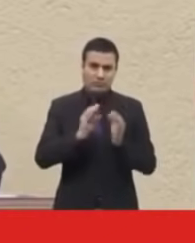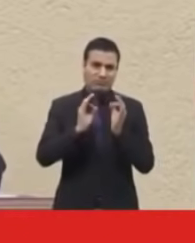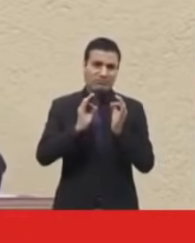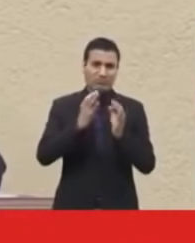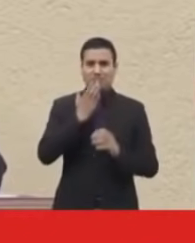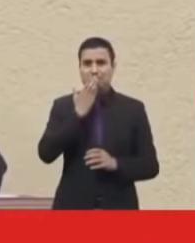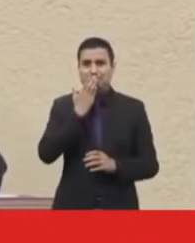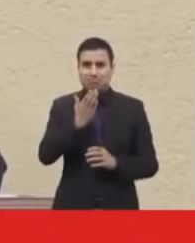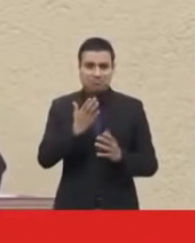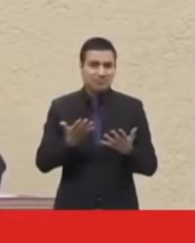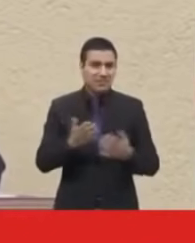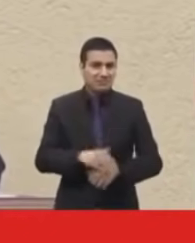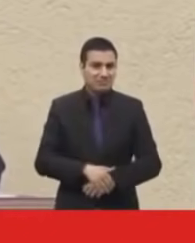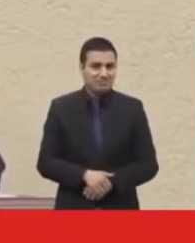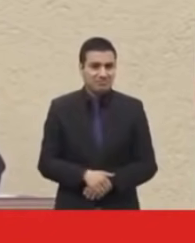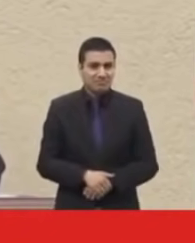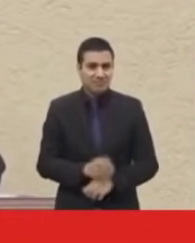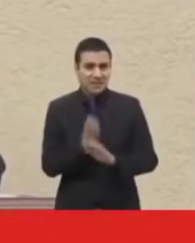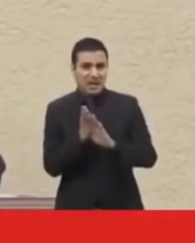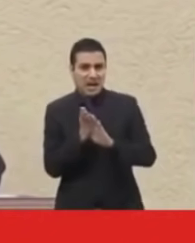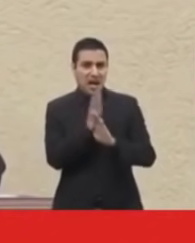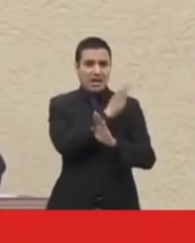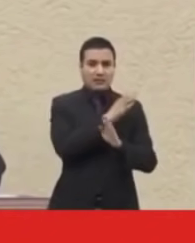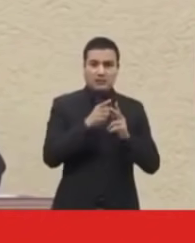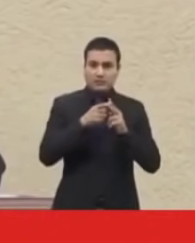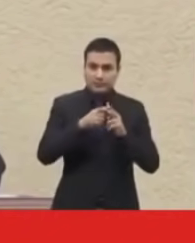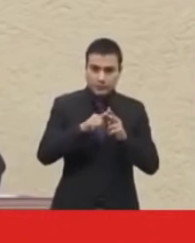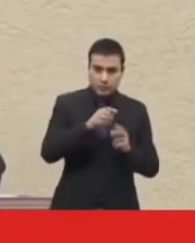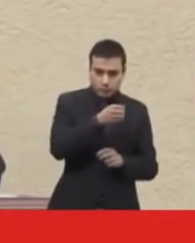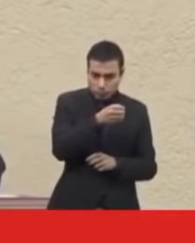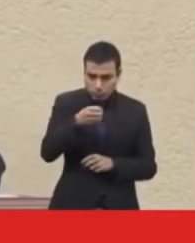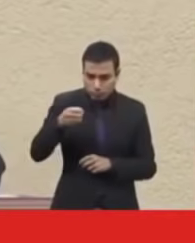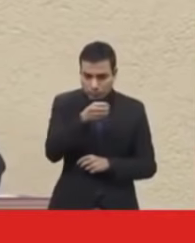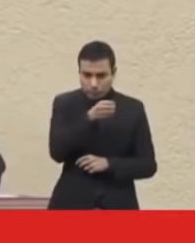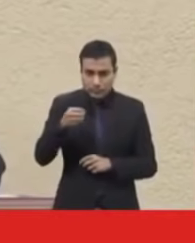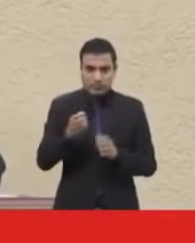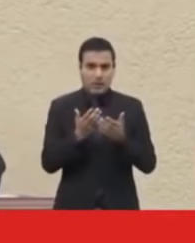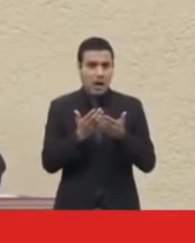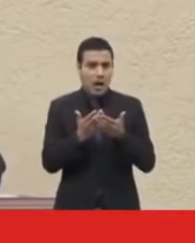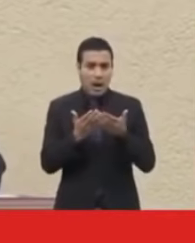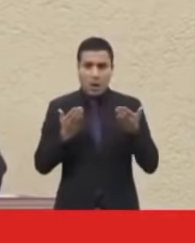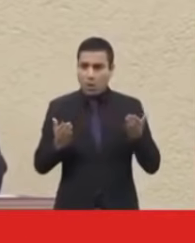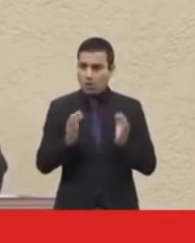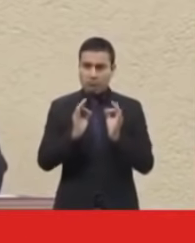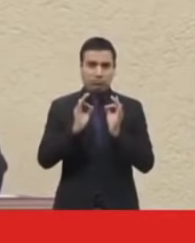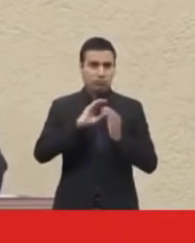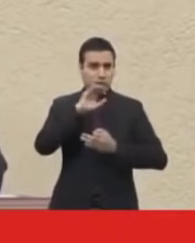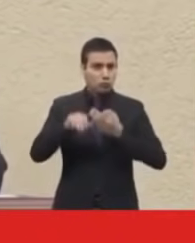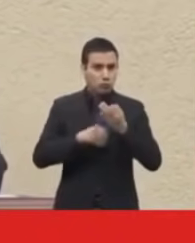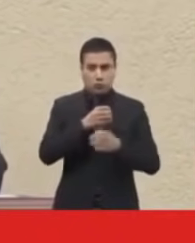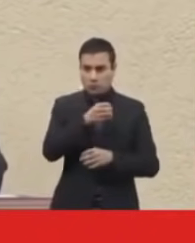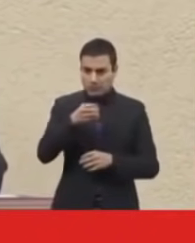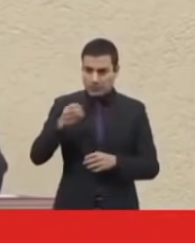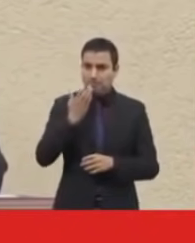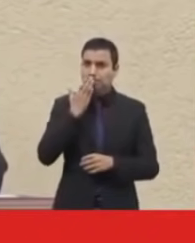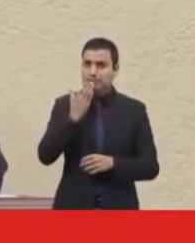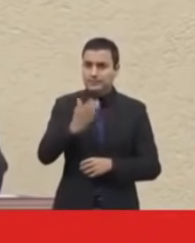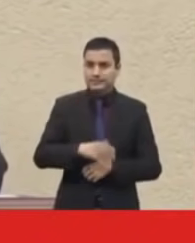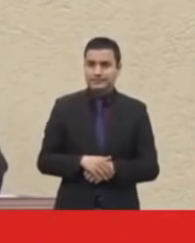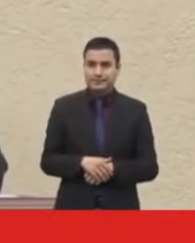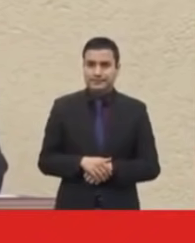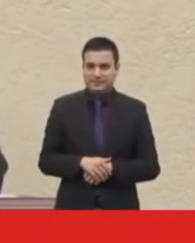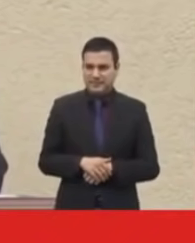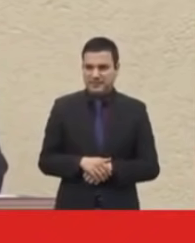desde lo era desde el momento de su organización y lo es ahora mismo de acuerdo con las cifras que seguramente